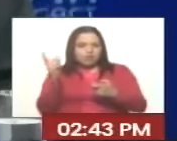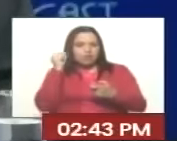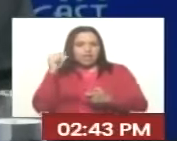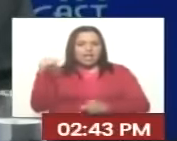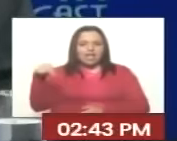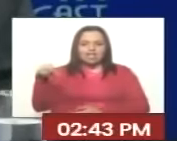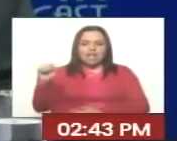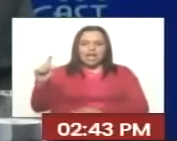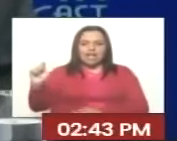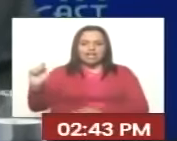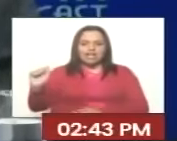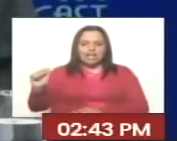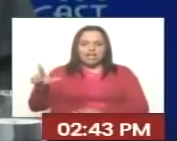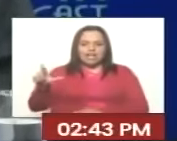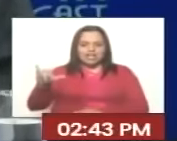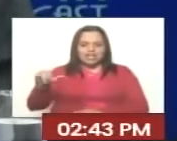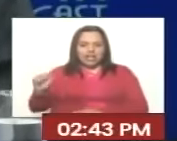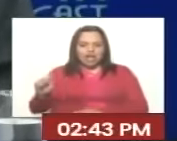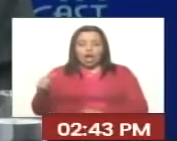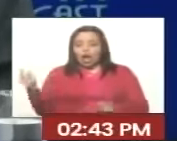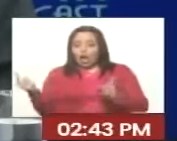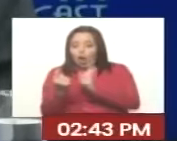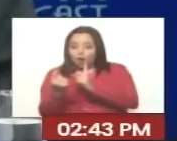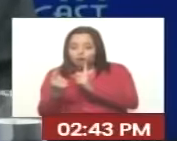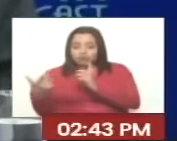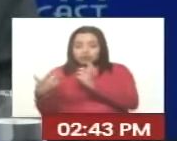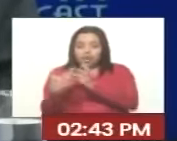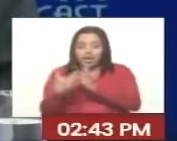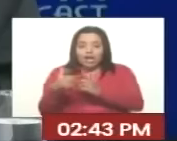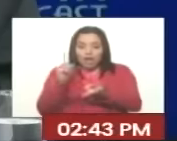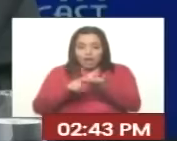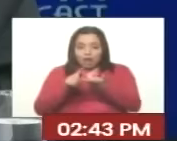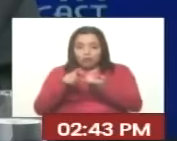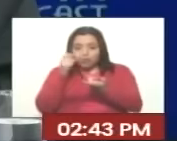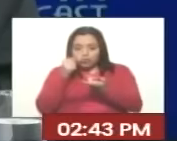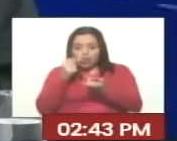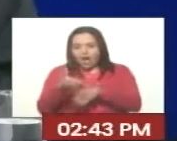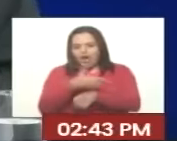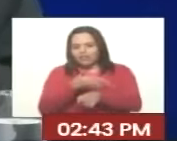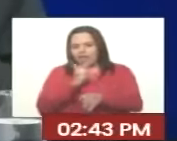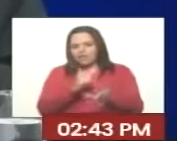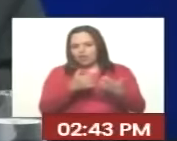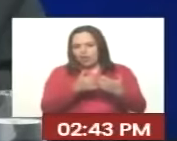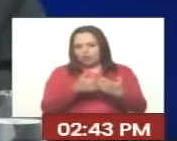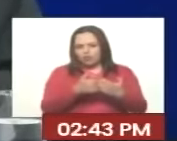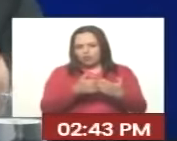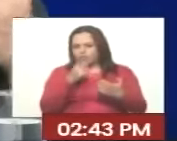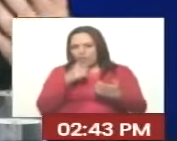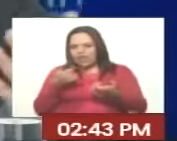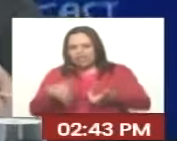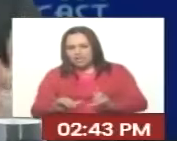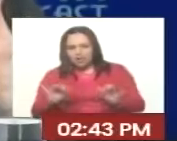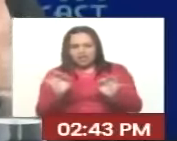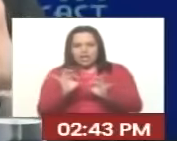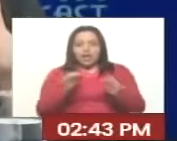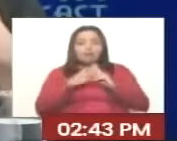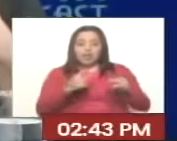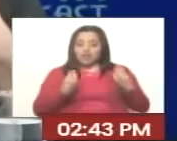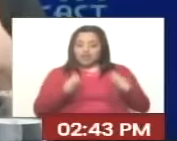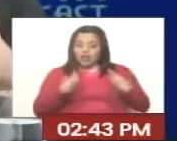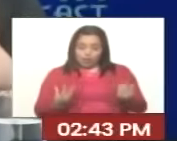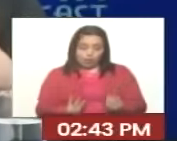Natalia Améstica contra su pareja. Era como su novio, vamos a decir. No tenían hijos en común, pero vivían juntos.